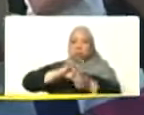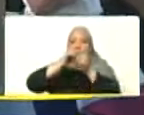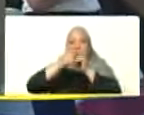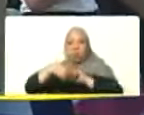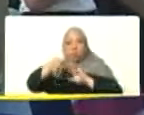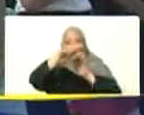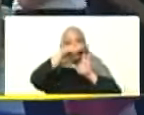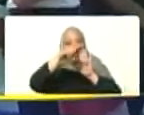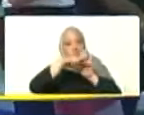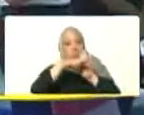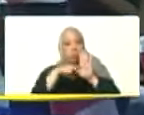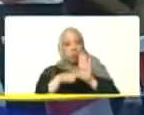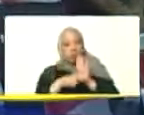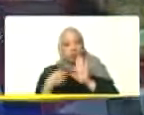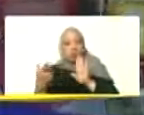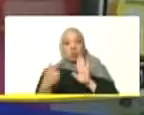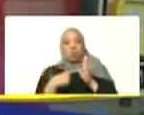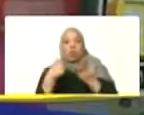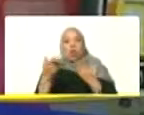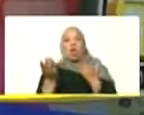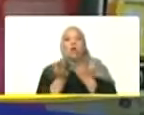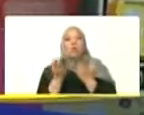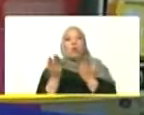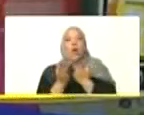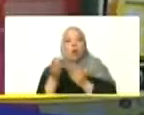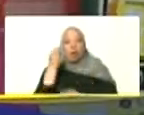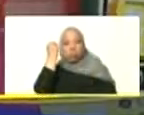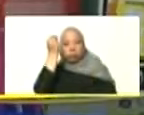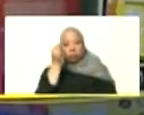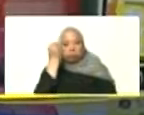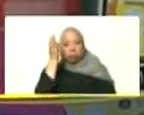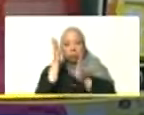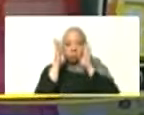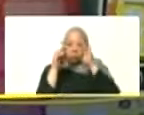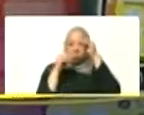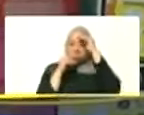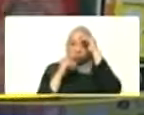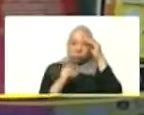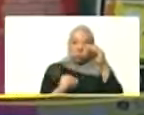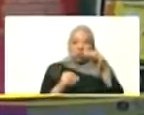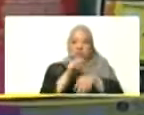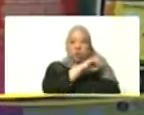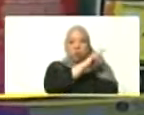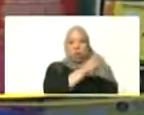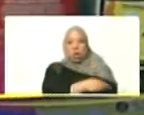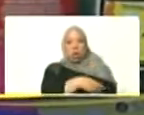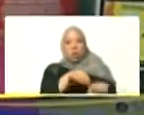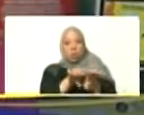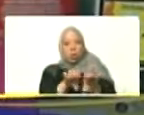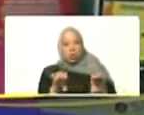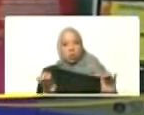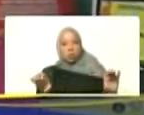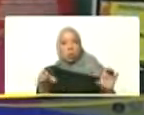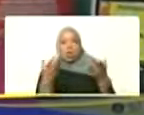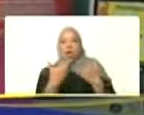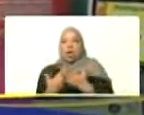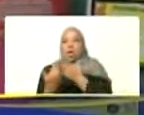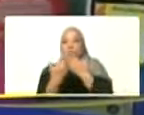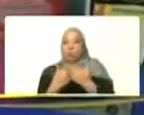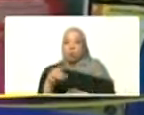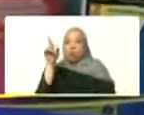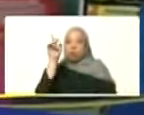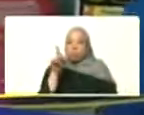manual se empodere de los colegios y que no solo nosotros como comunidad educativa, estudiantes,